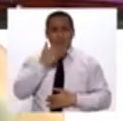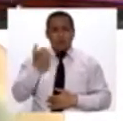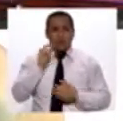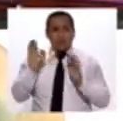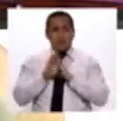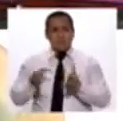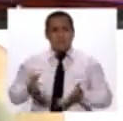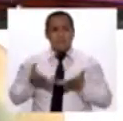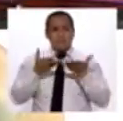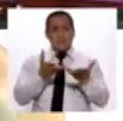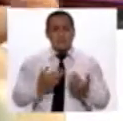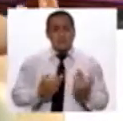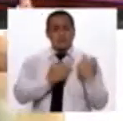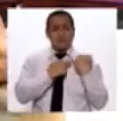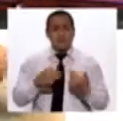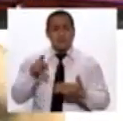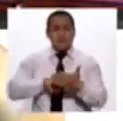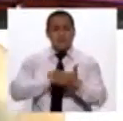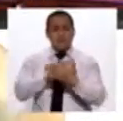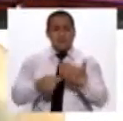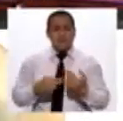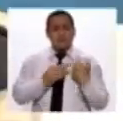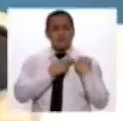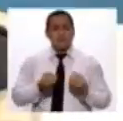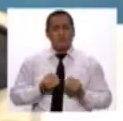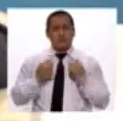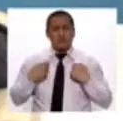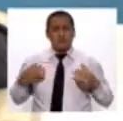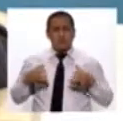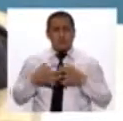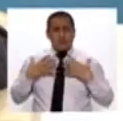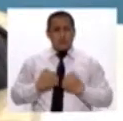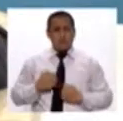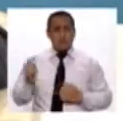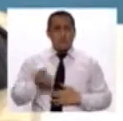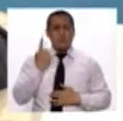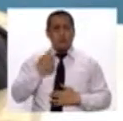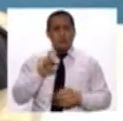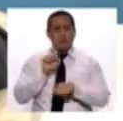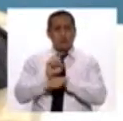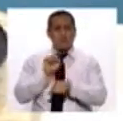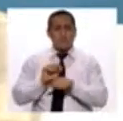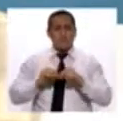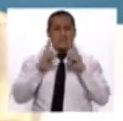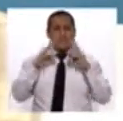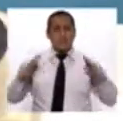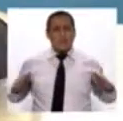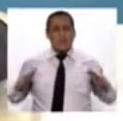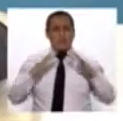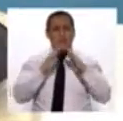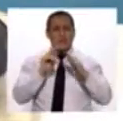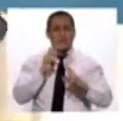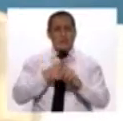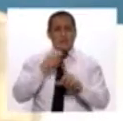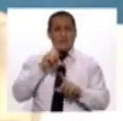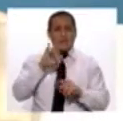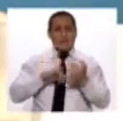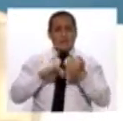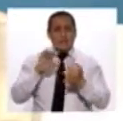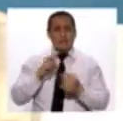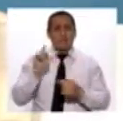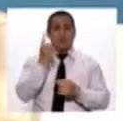mejor generarle ese canal que retirarle la atribución. Sí, porque nosotros los abogados en la primera clase de Derecho nos enseñan algo que se llama la pirámide de Kelsen, ¿no? Primero